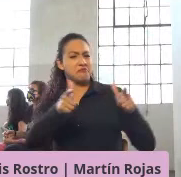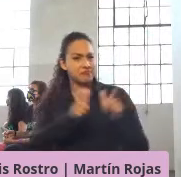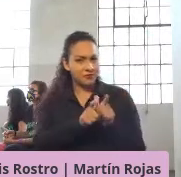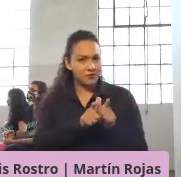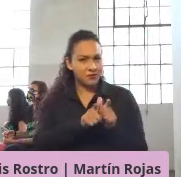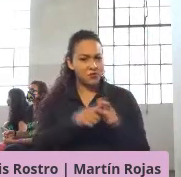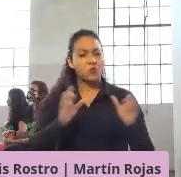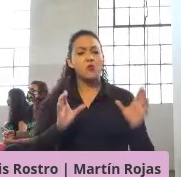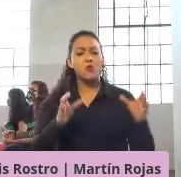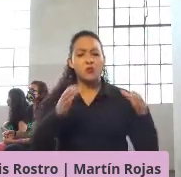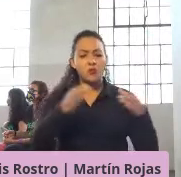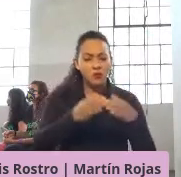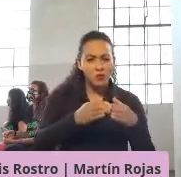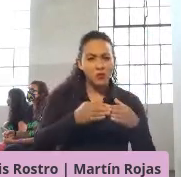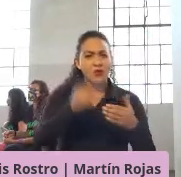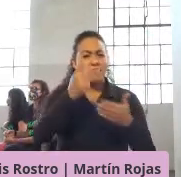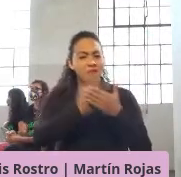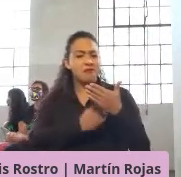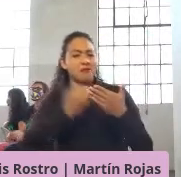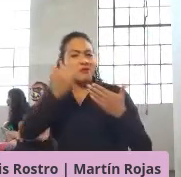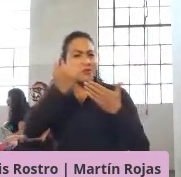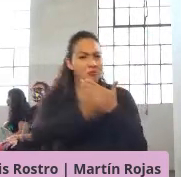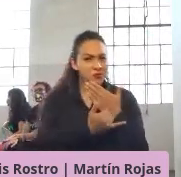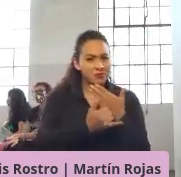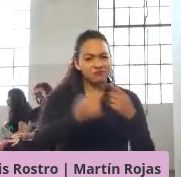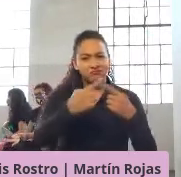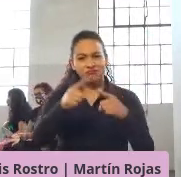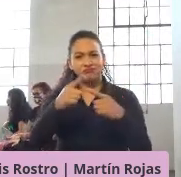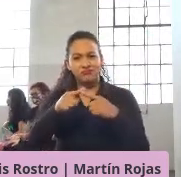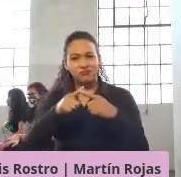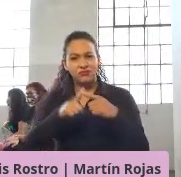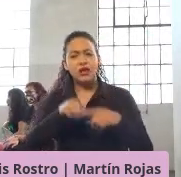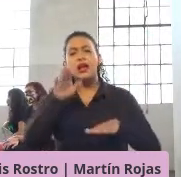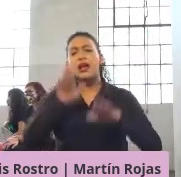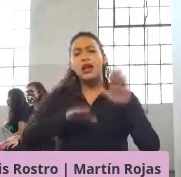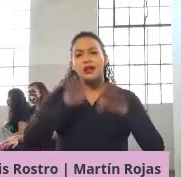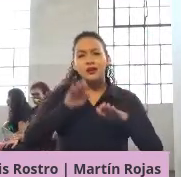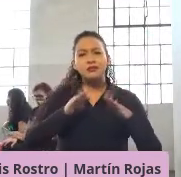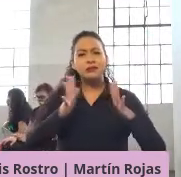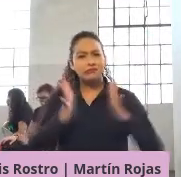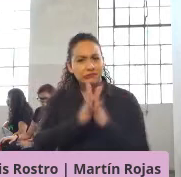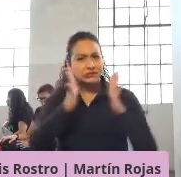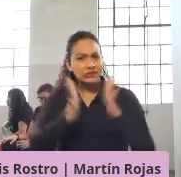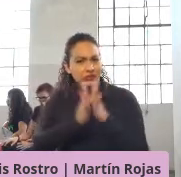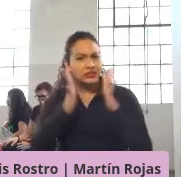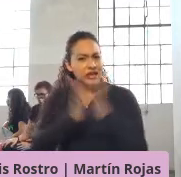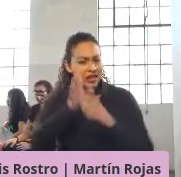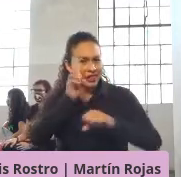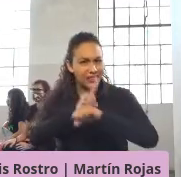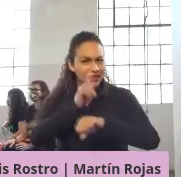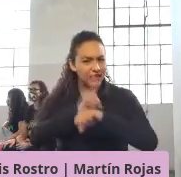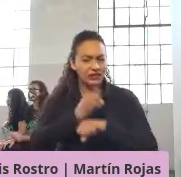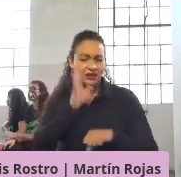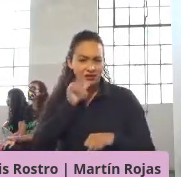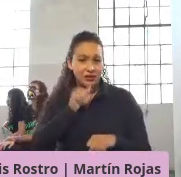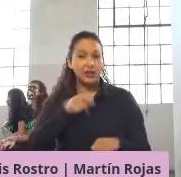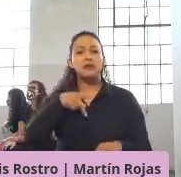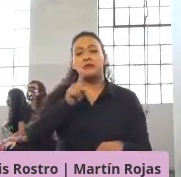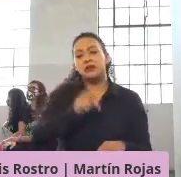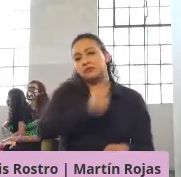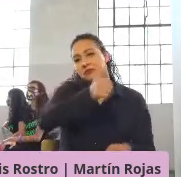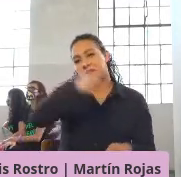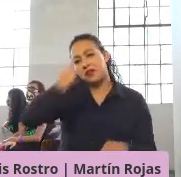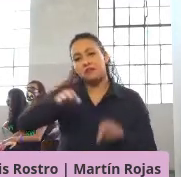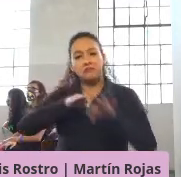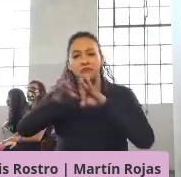hecho algunos proyectos, no siempre podemos estar tan activos, tan activas, porque estamos pues con nuestros proyectos individuales,